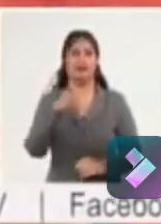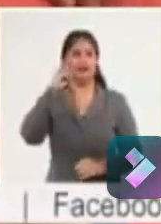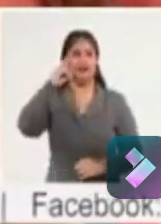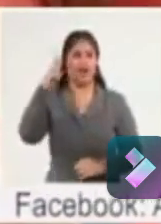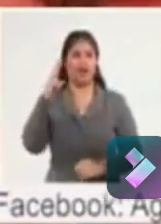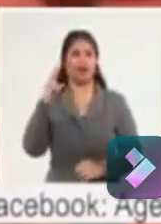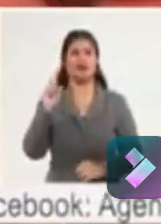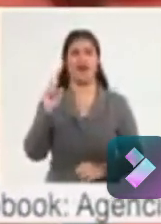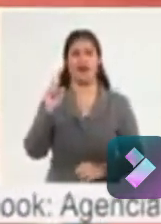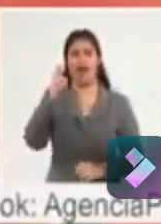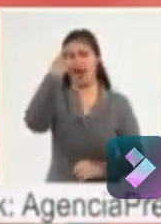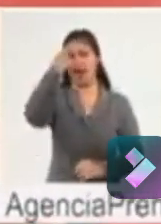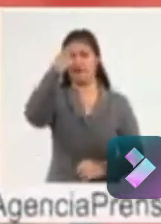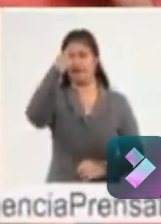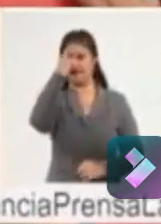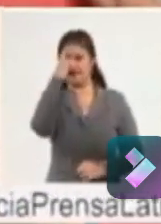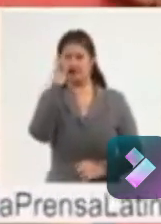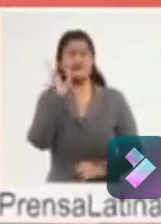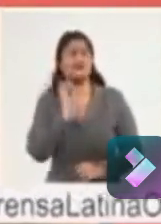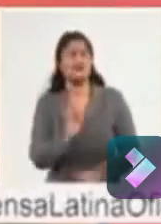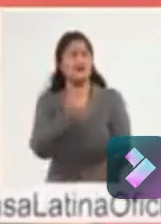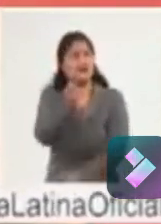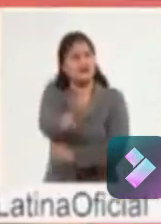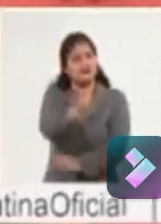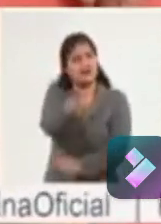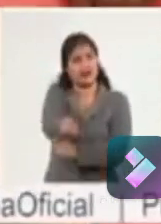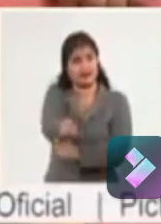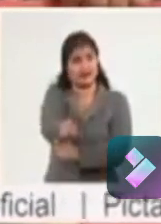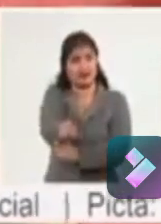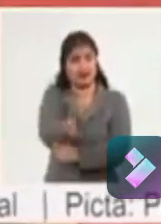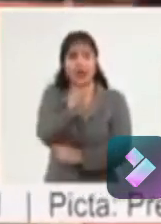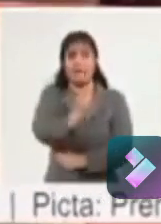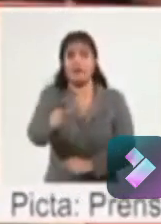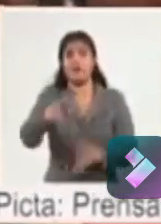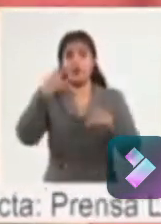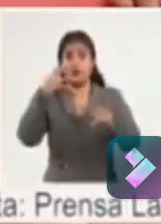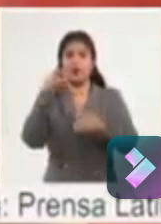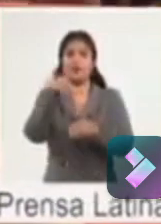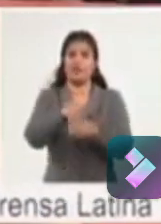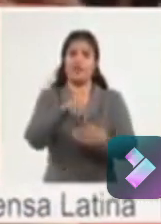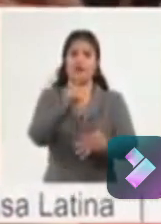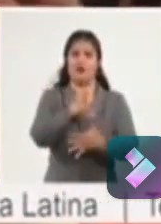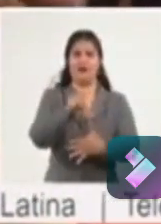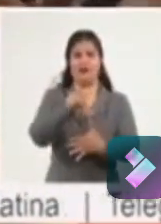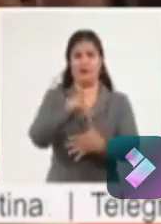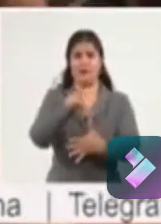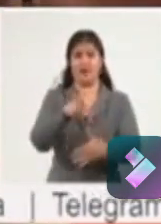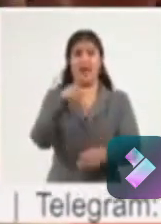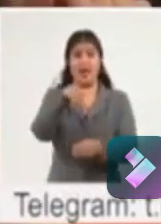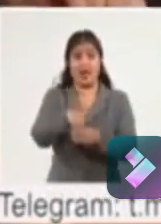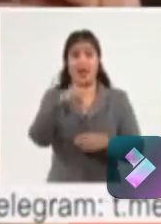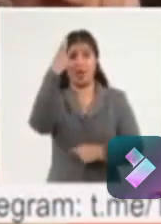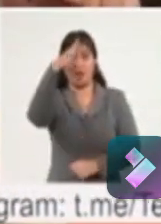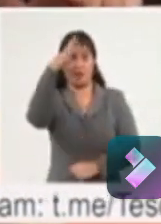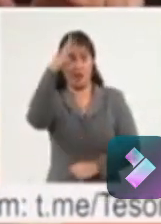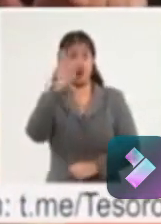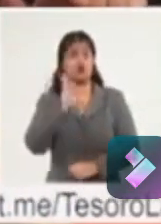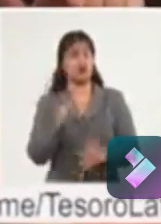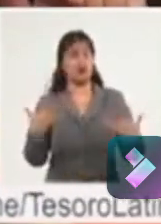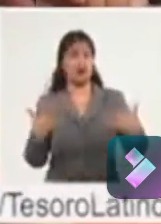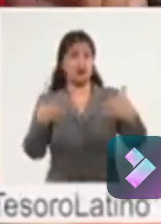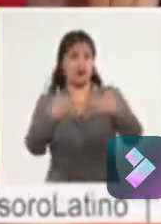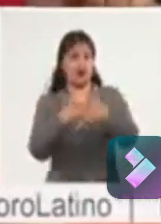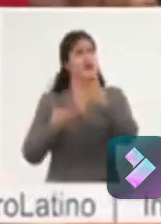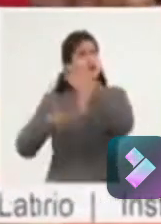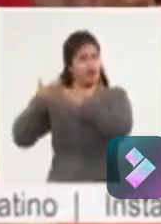Camilo, siempre fueron para Latinoamérica, particularmente aquí en México, debido a los lazos que nos hermanan como